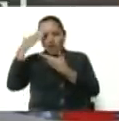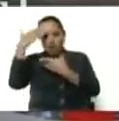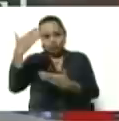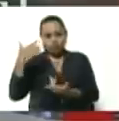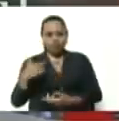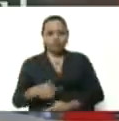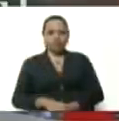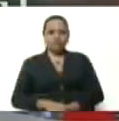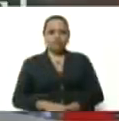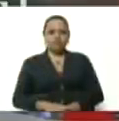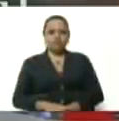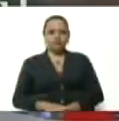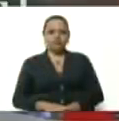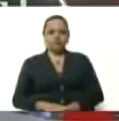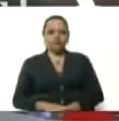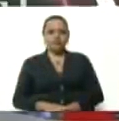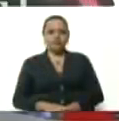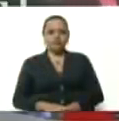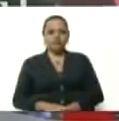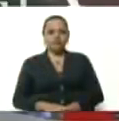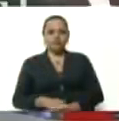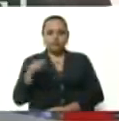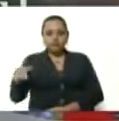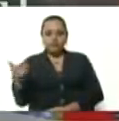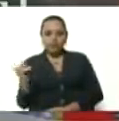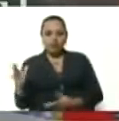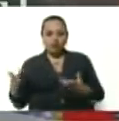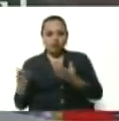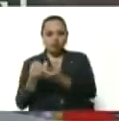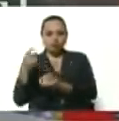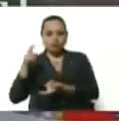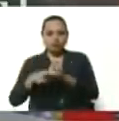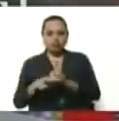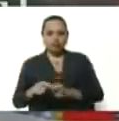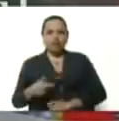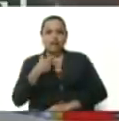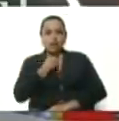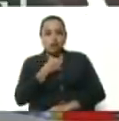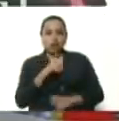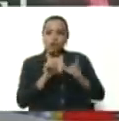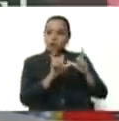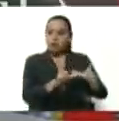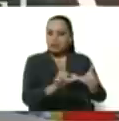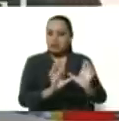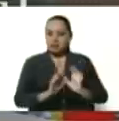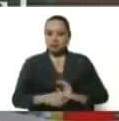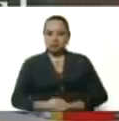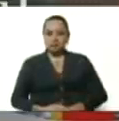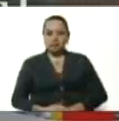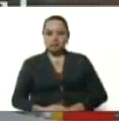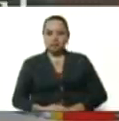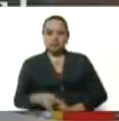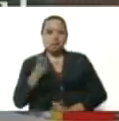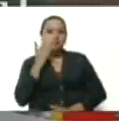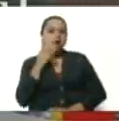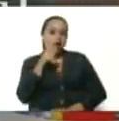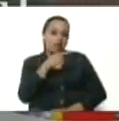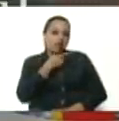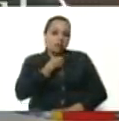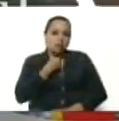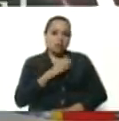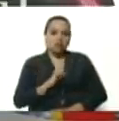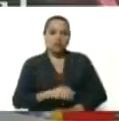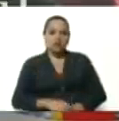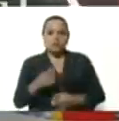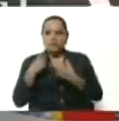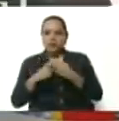Silvia. Silita la bonita, aquí está Silvia, allá le gusta la cuarentena, por ejemplo, allá le gusta,